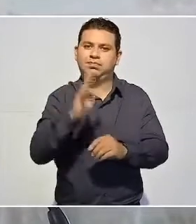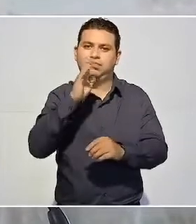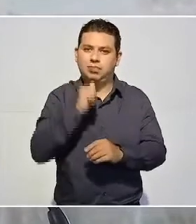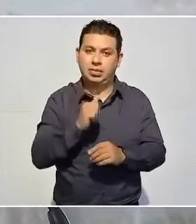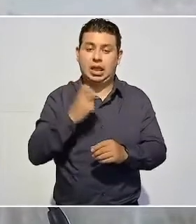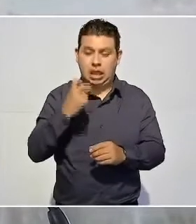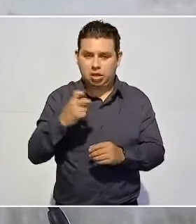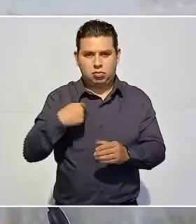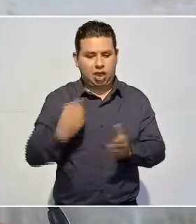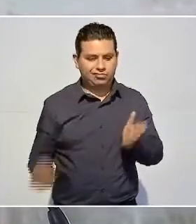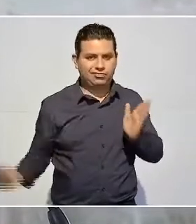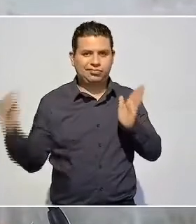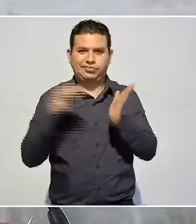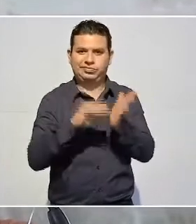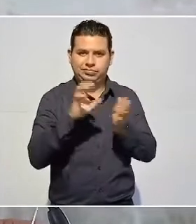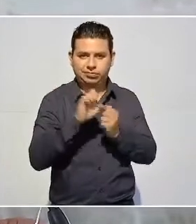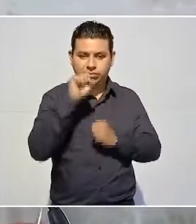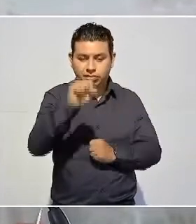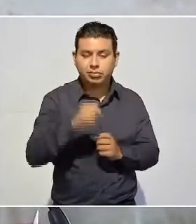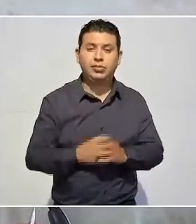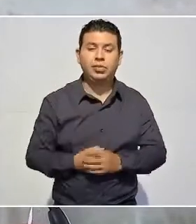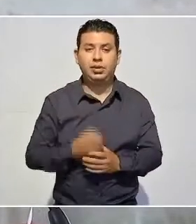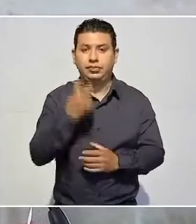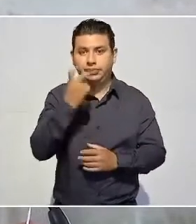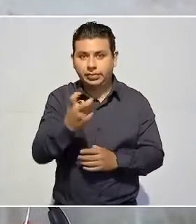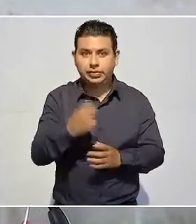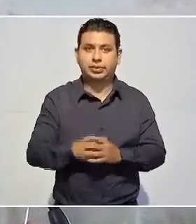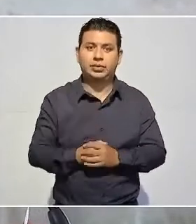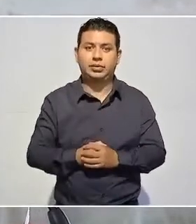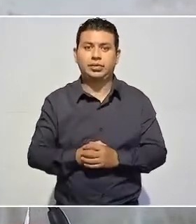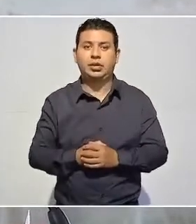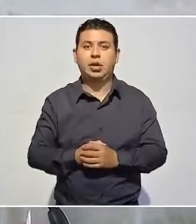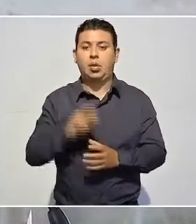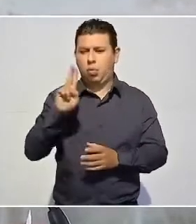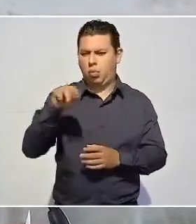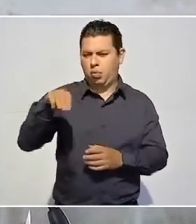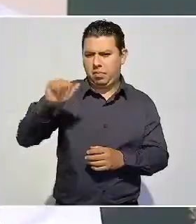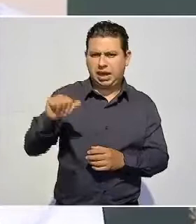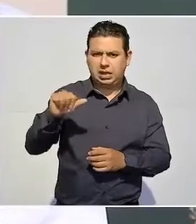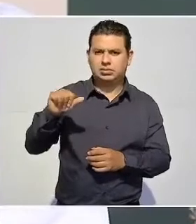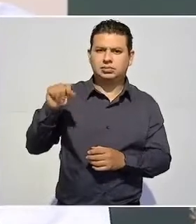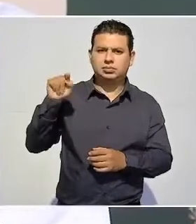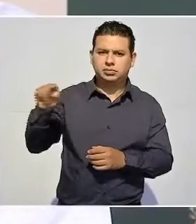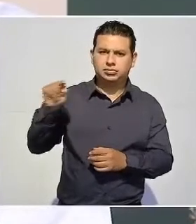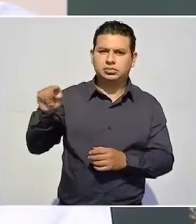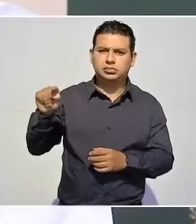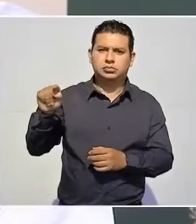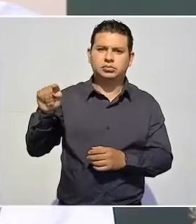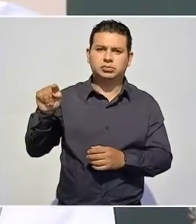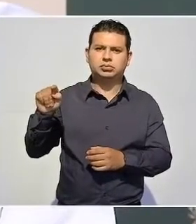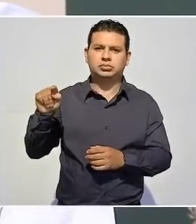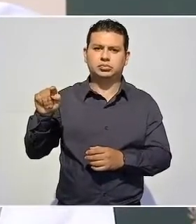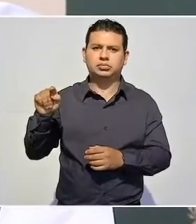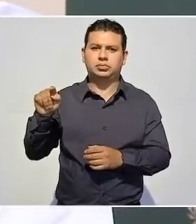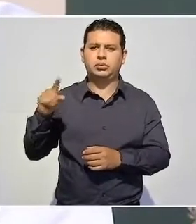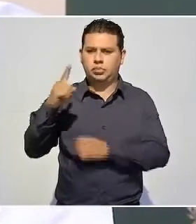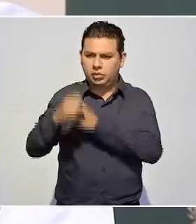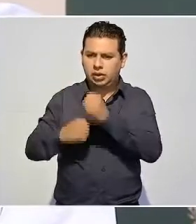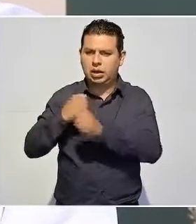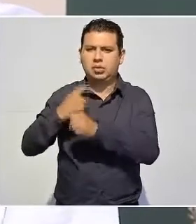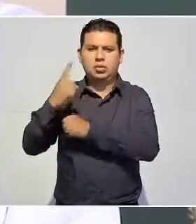contempla también la actualización de las sumas conforme a la inflación